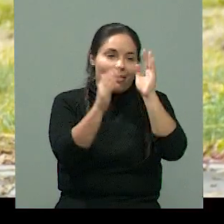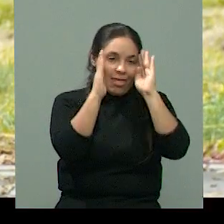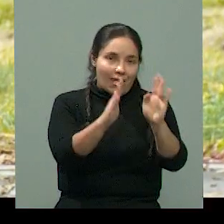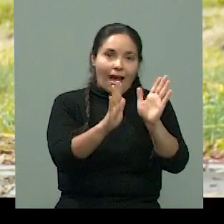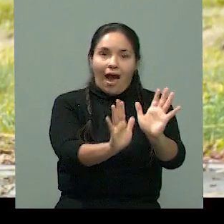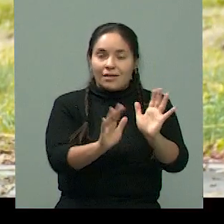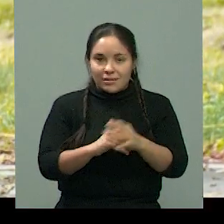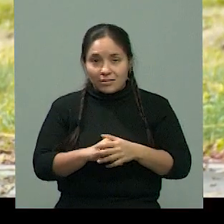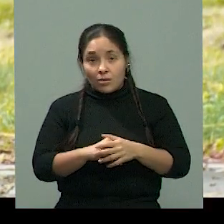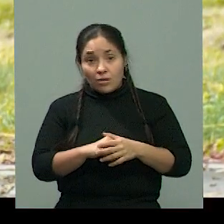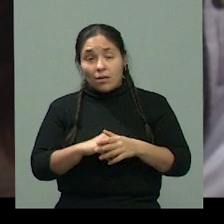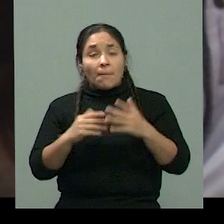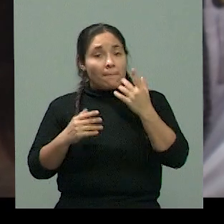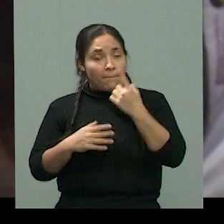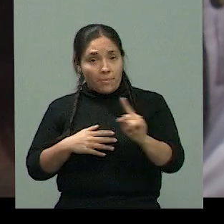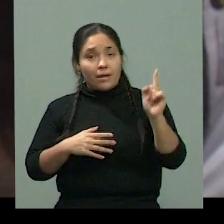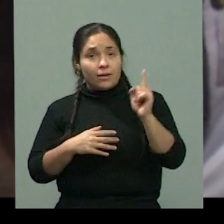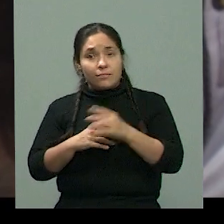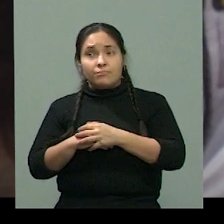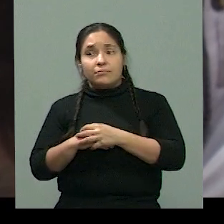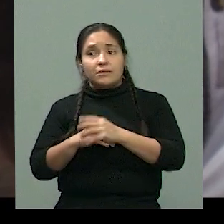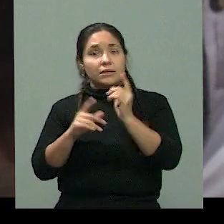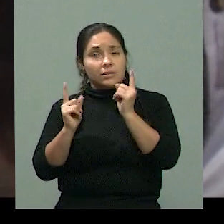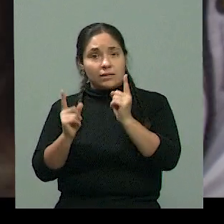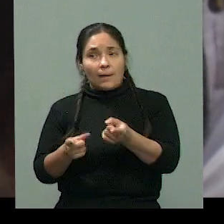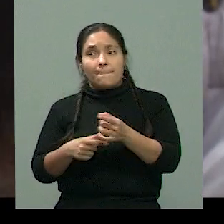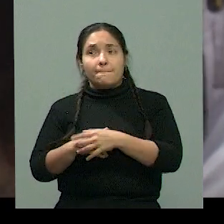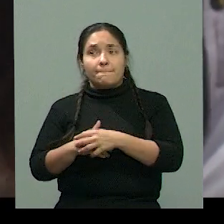definirse en ese sentido es, es como